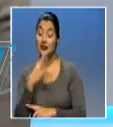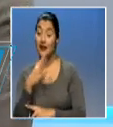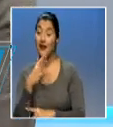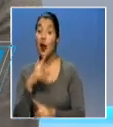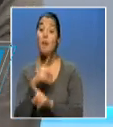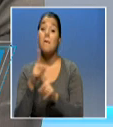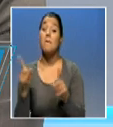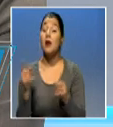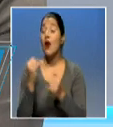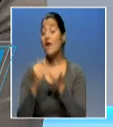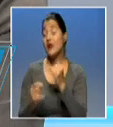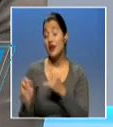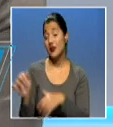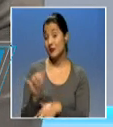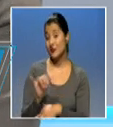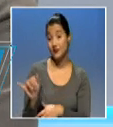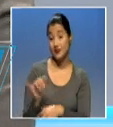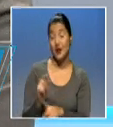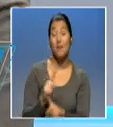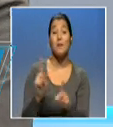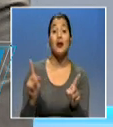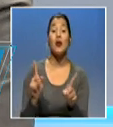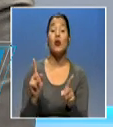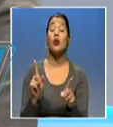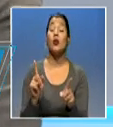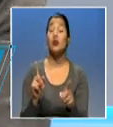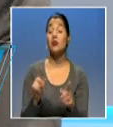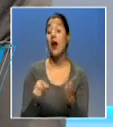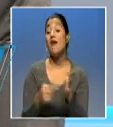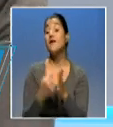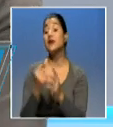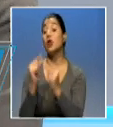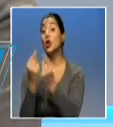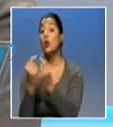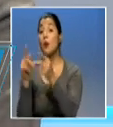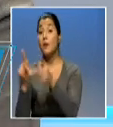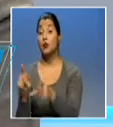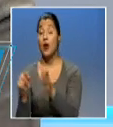confluyentes y hay además algunos que son individuales. Por ejemplo, en el caso